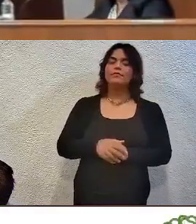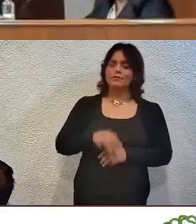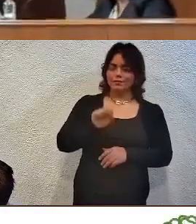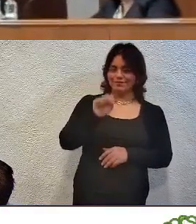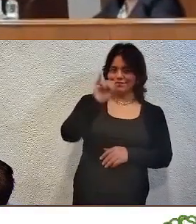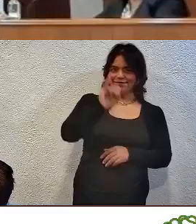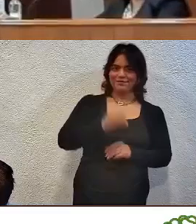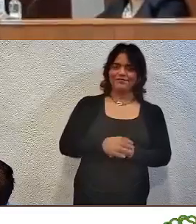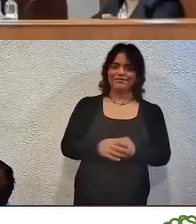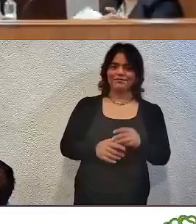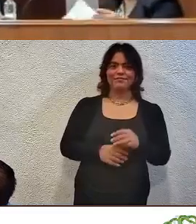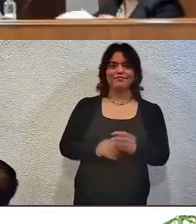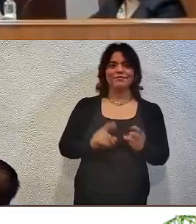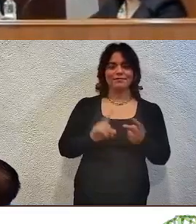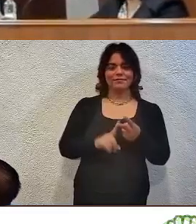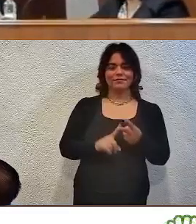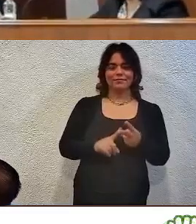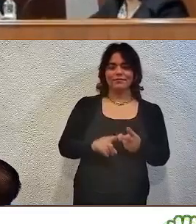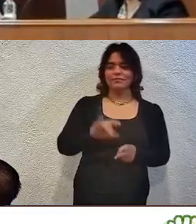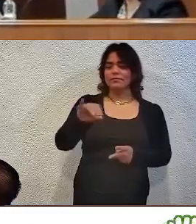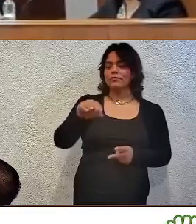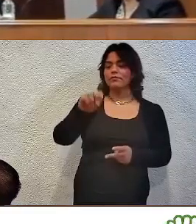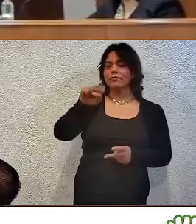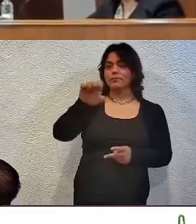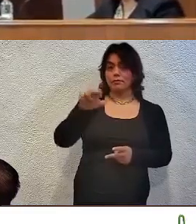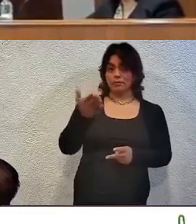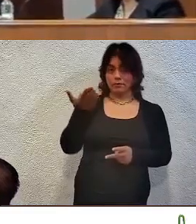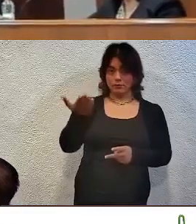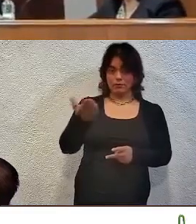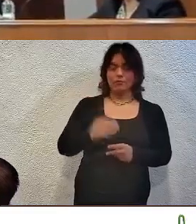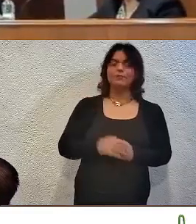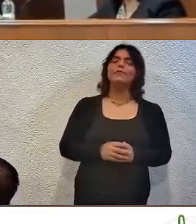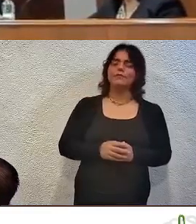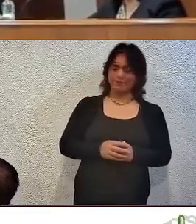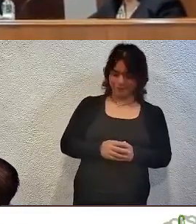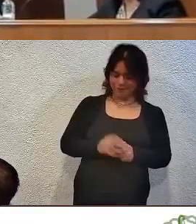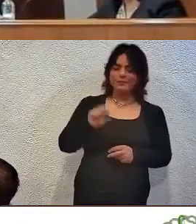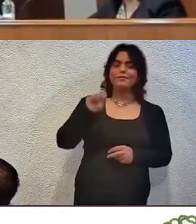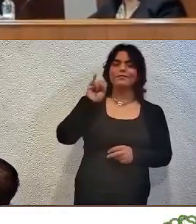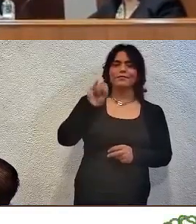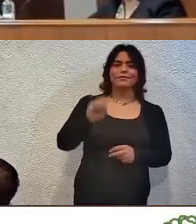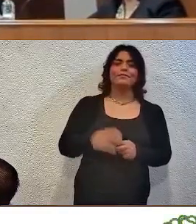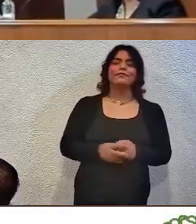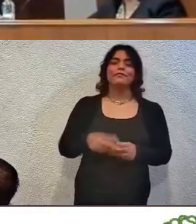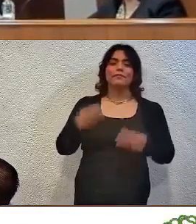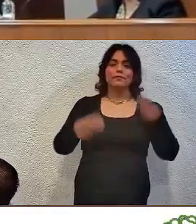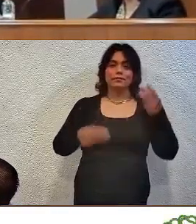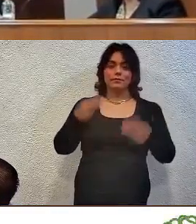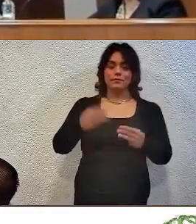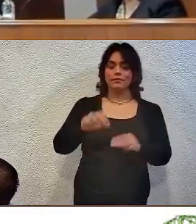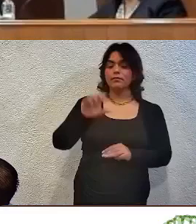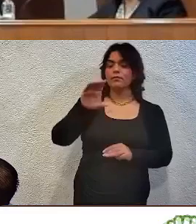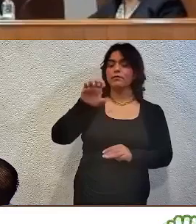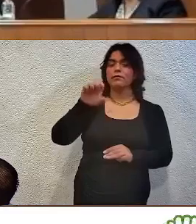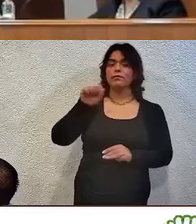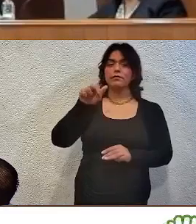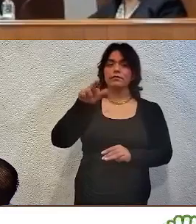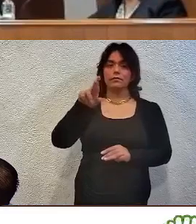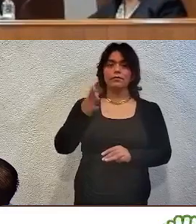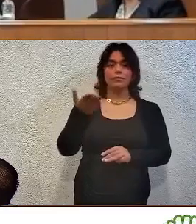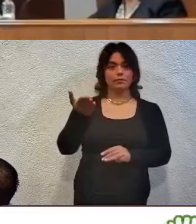proyecto. Magistrado ponente José Inés Betancur Salgado. Es proyecto de la ponencia. Magistrado César Salgado